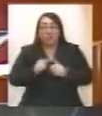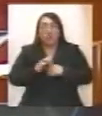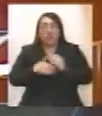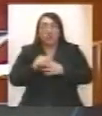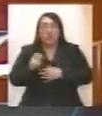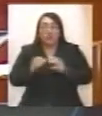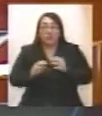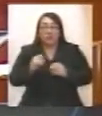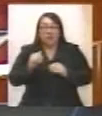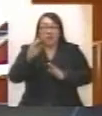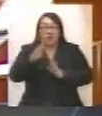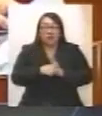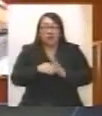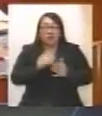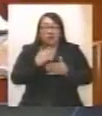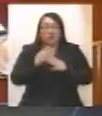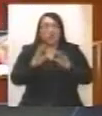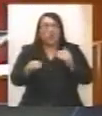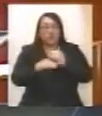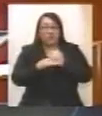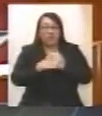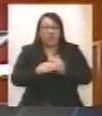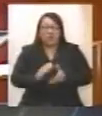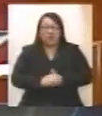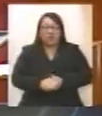economía y reduciendo la desigualdad.